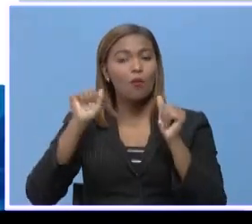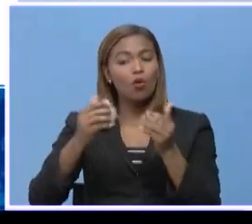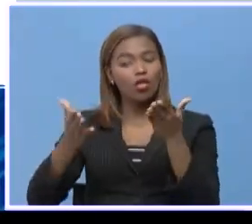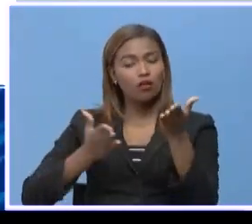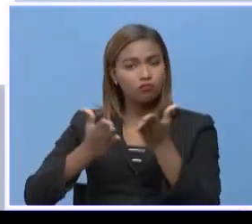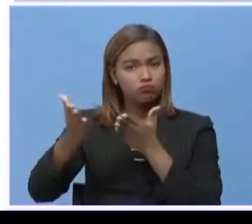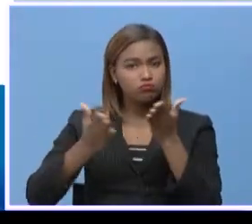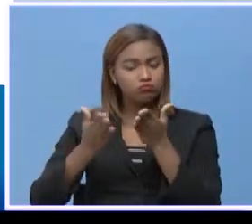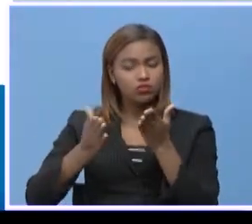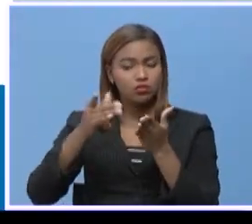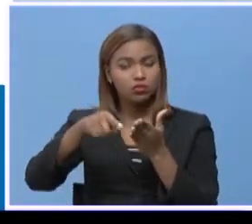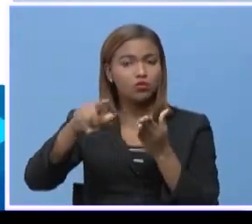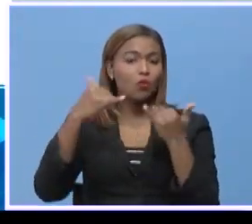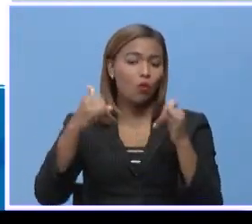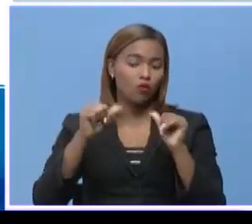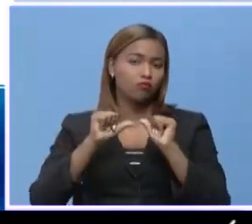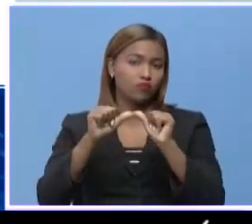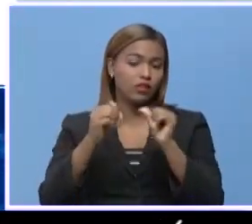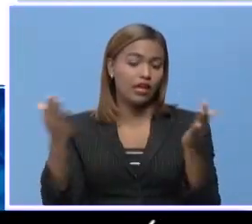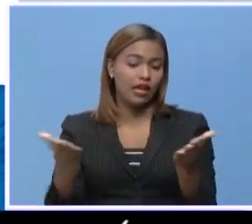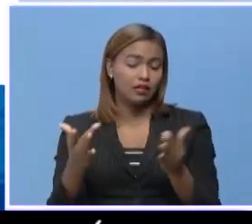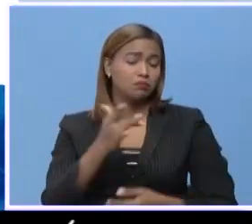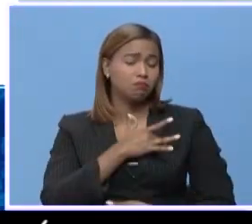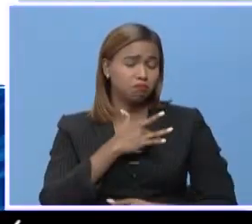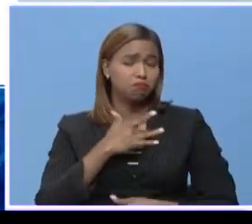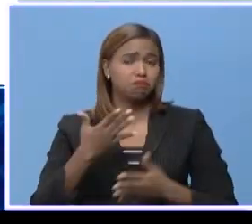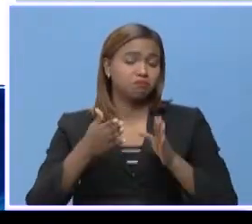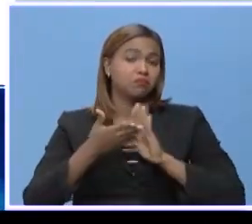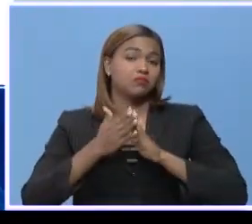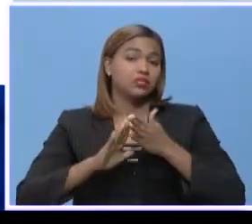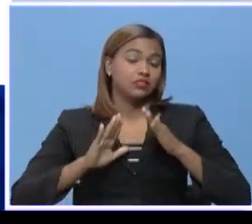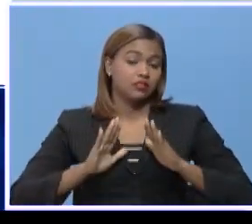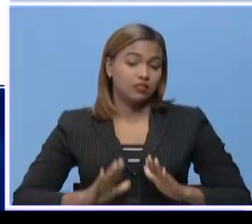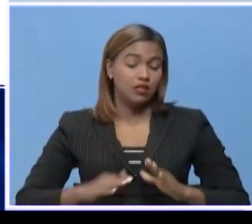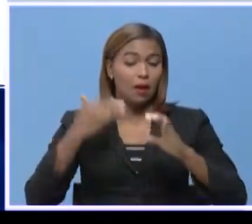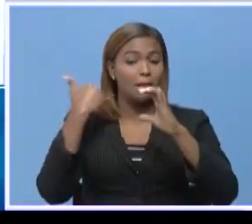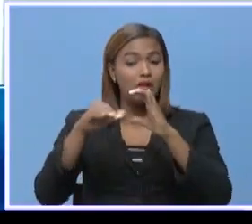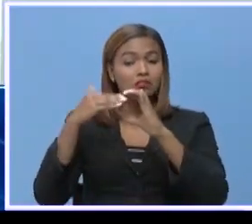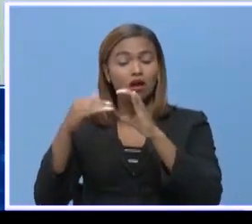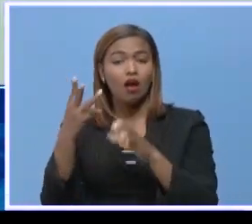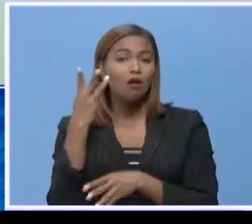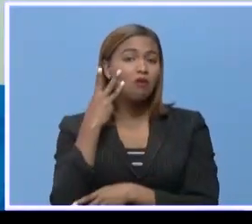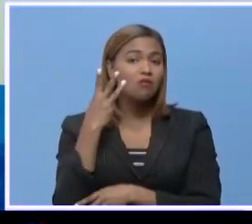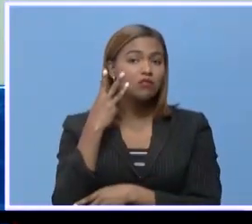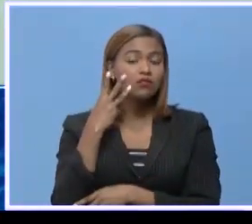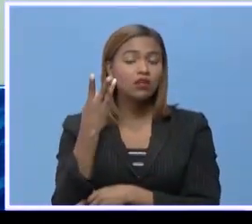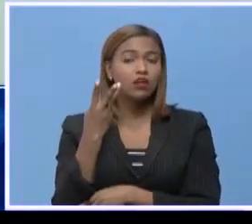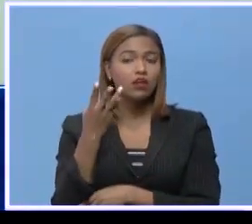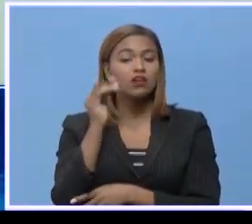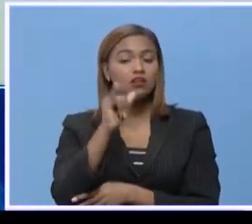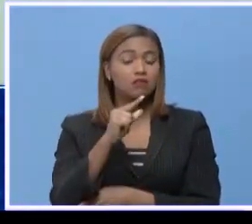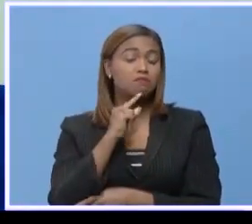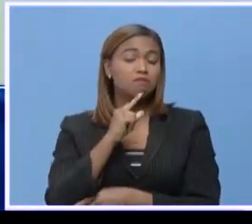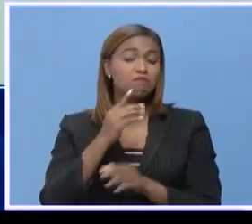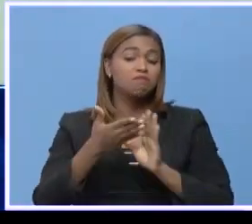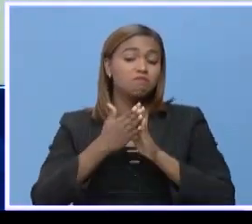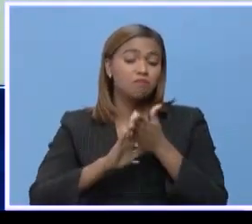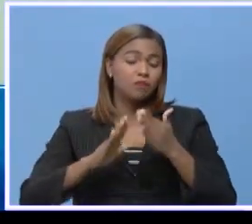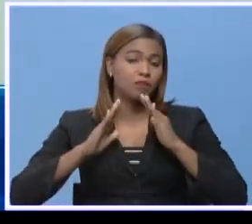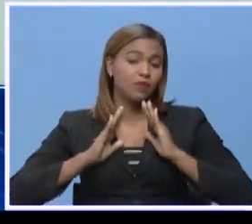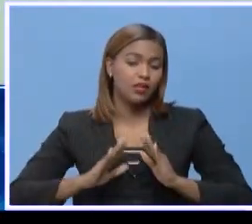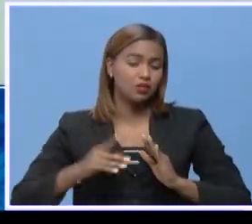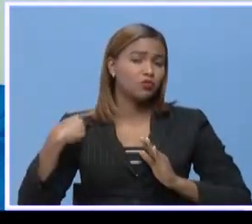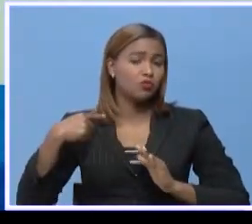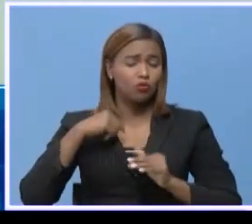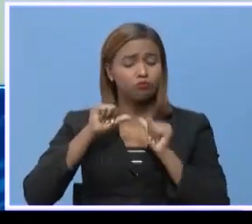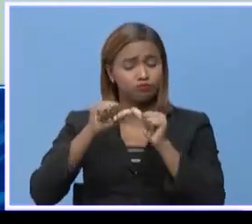y los juegos se mantienen y eso aquí me tranquilizó, mandé algunos mensajes por WhatsApp y eso realmente nos tranquiliza y nosotros